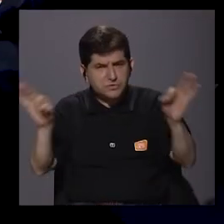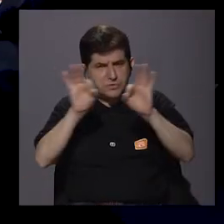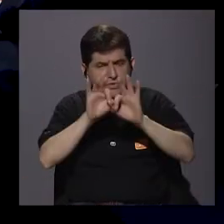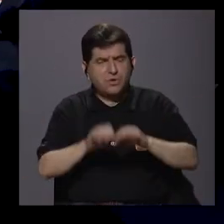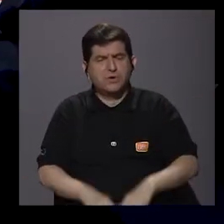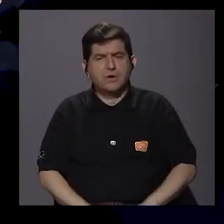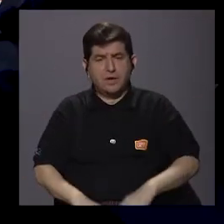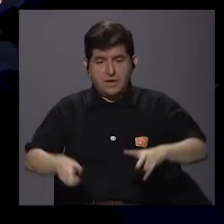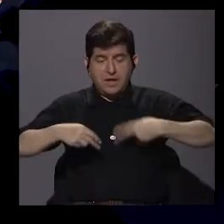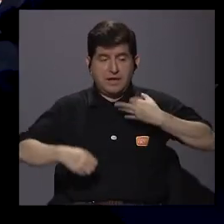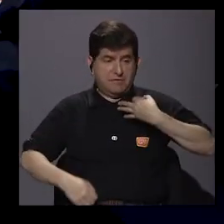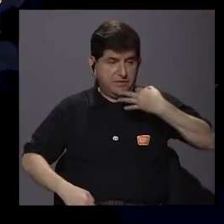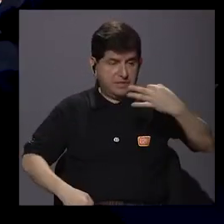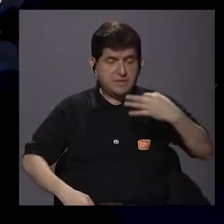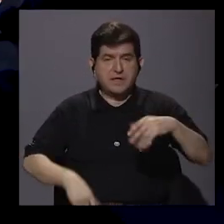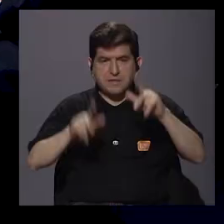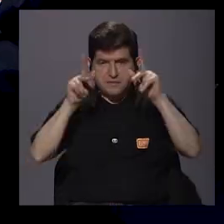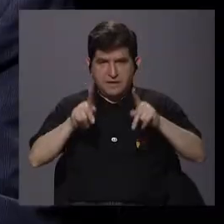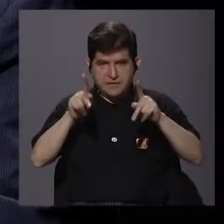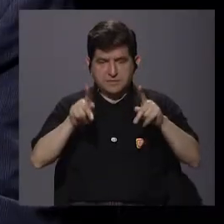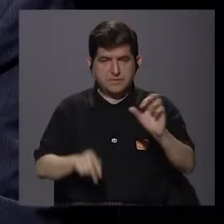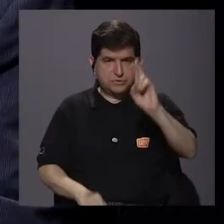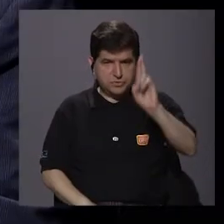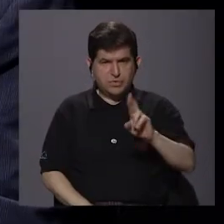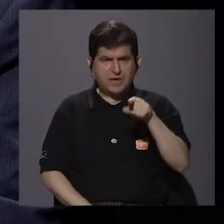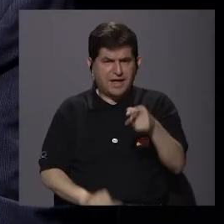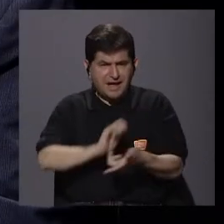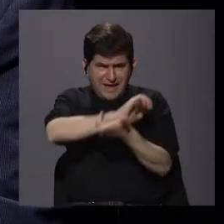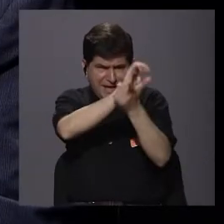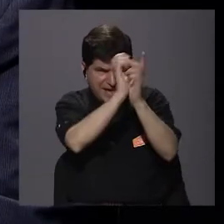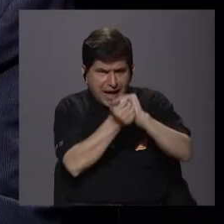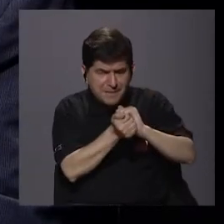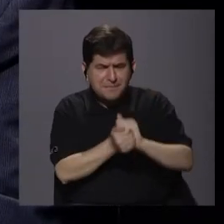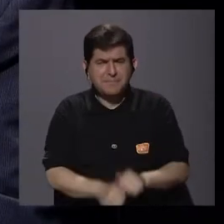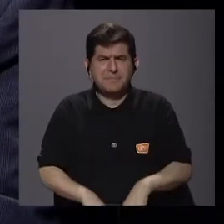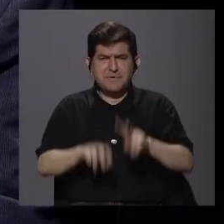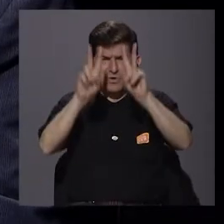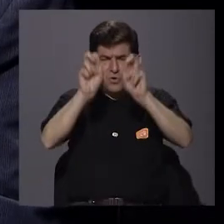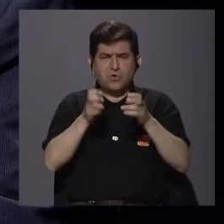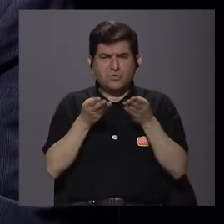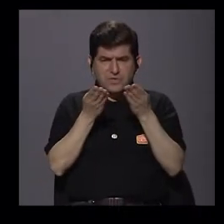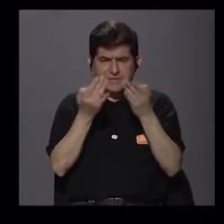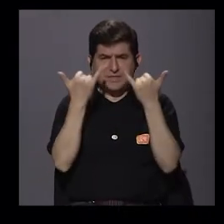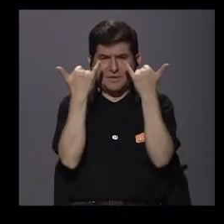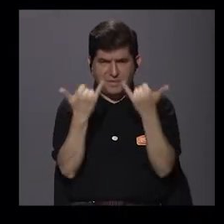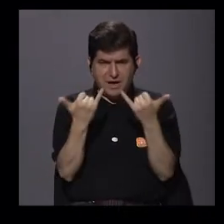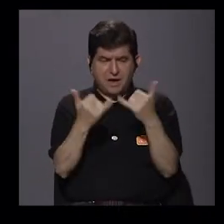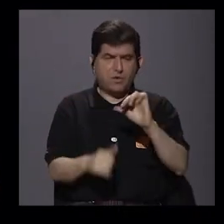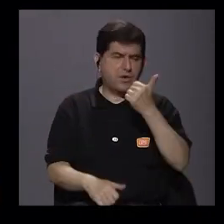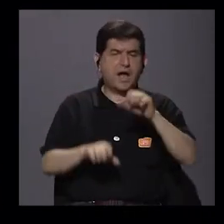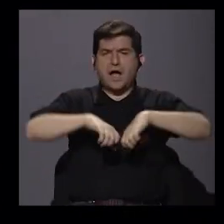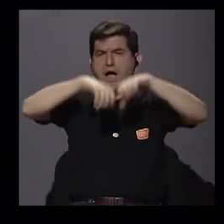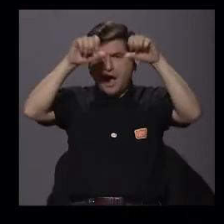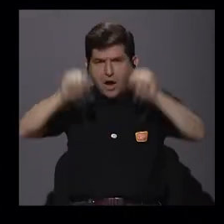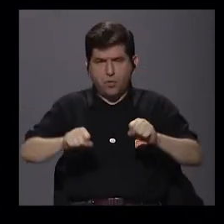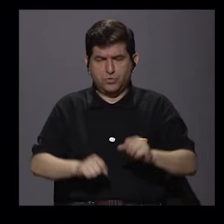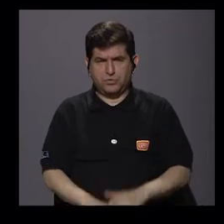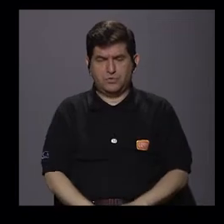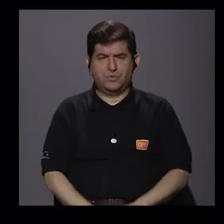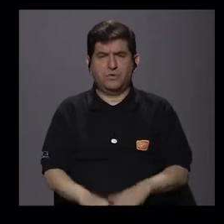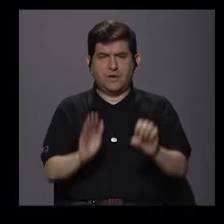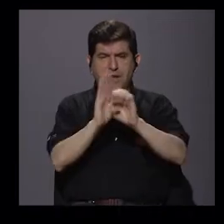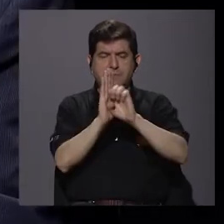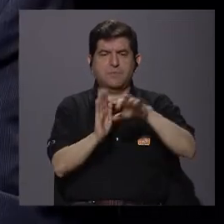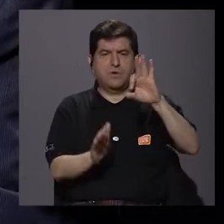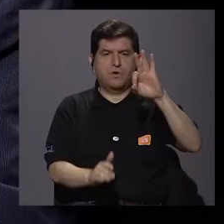en la vida cotidiana de todos los costarricenses que le parece ese cambio de las pruebas de bachillerato ahora a otro sistema como